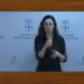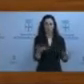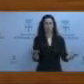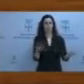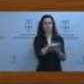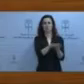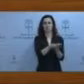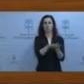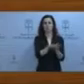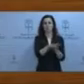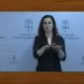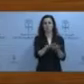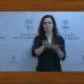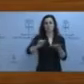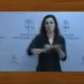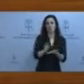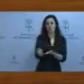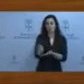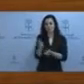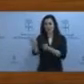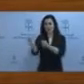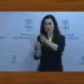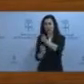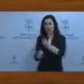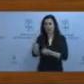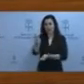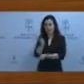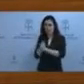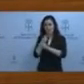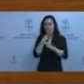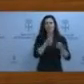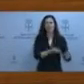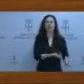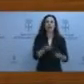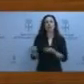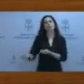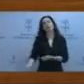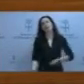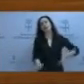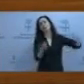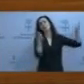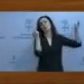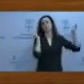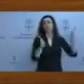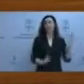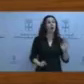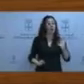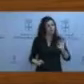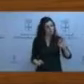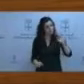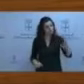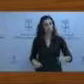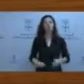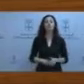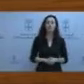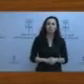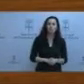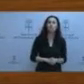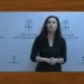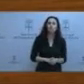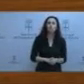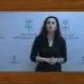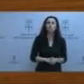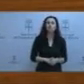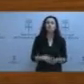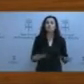de contratación, de la política personal, y me viene usted con los traslados de los profesionales. Sí, precisamente los traslados de los profesionales son los